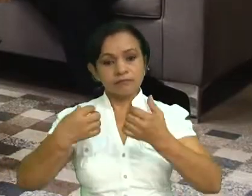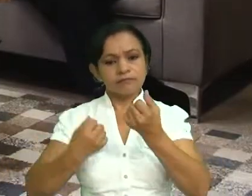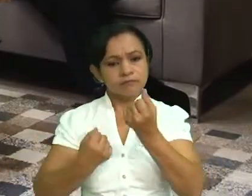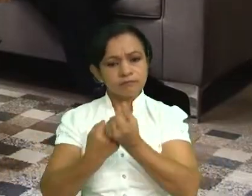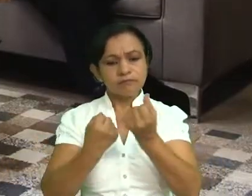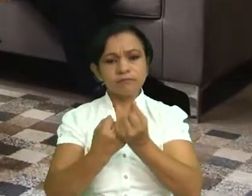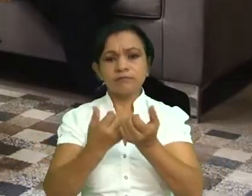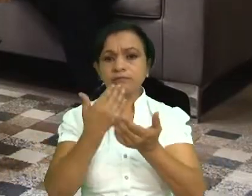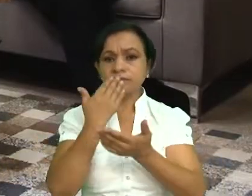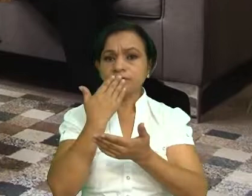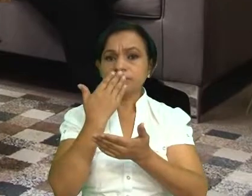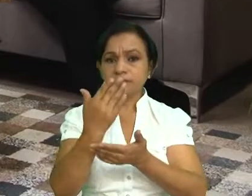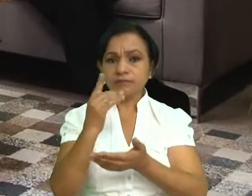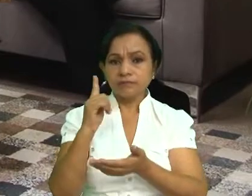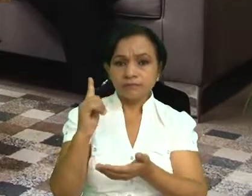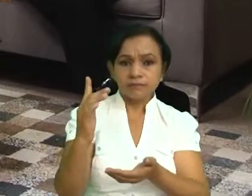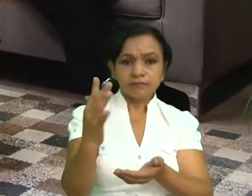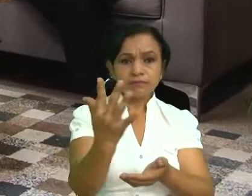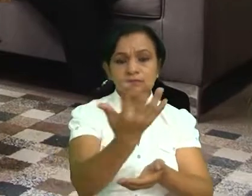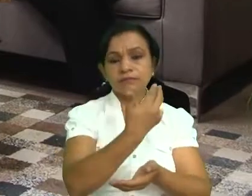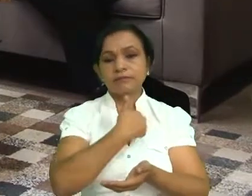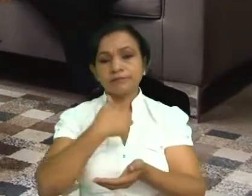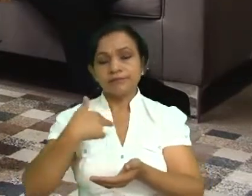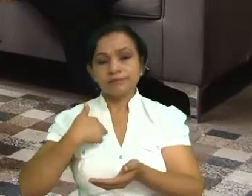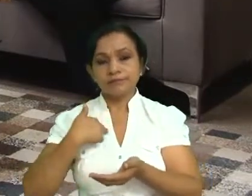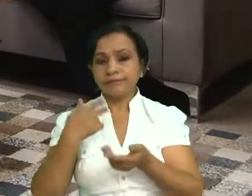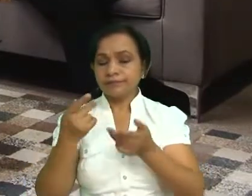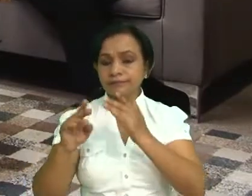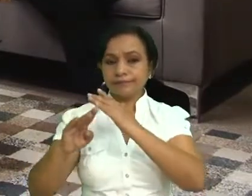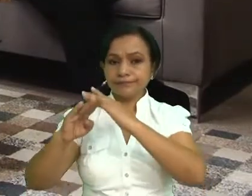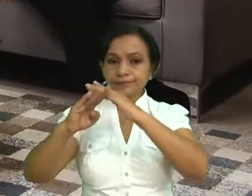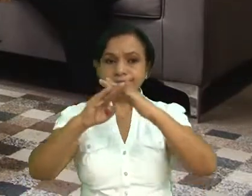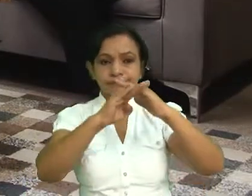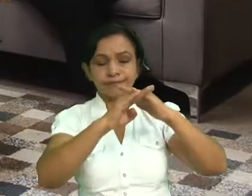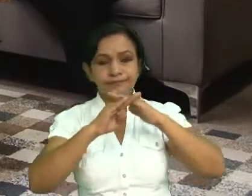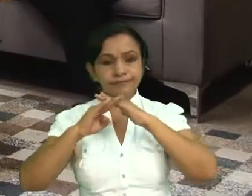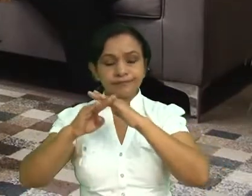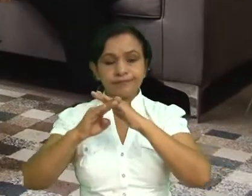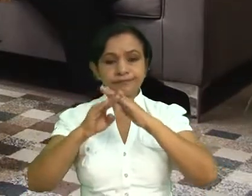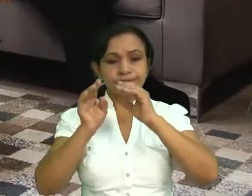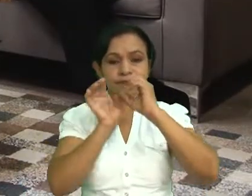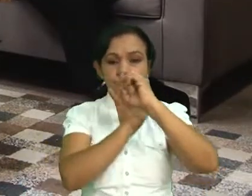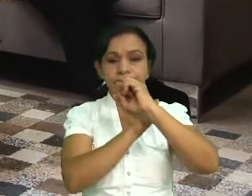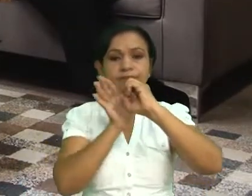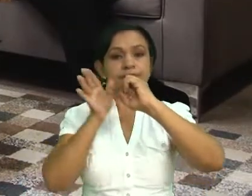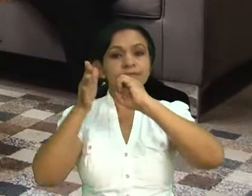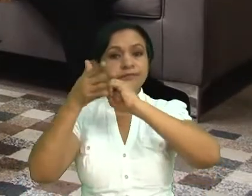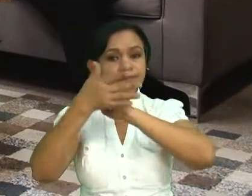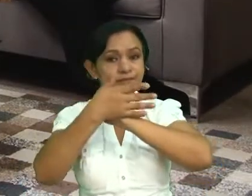es a lo que nosotros estamos apostando para hacer las medidas de contención ante coronavirus.